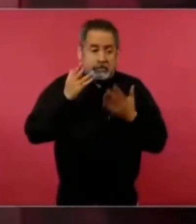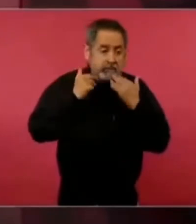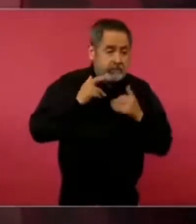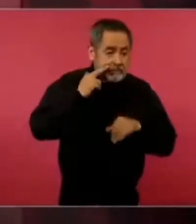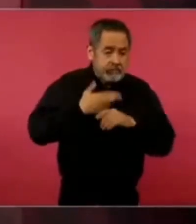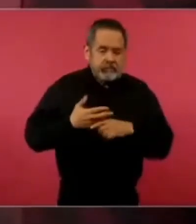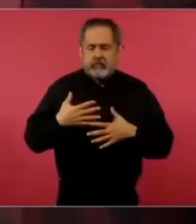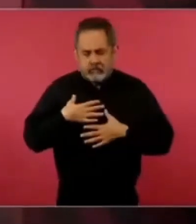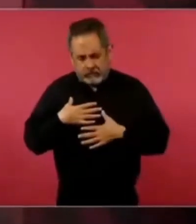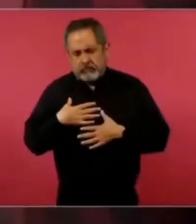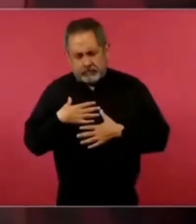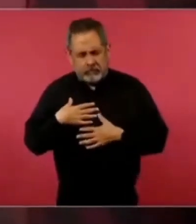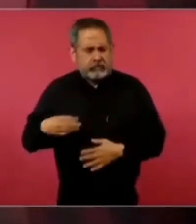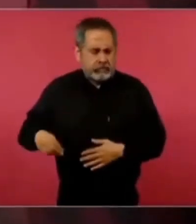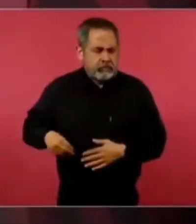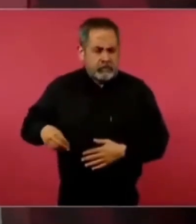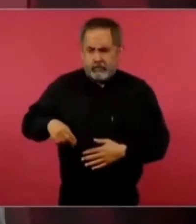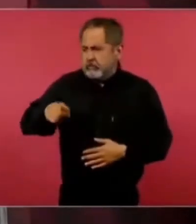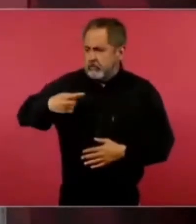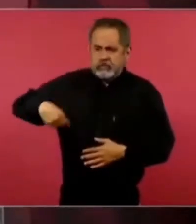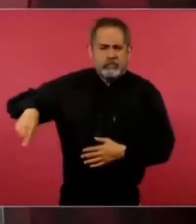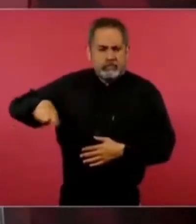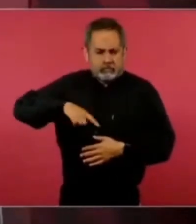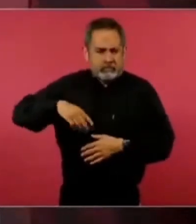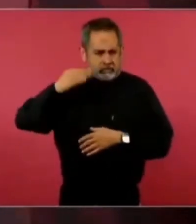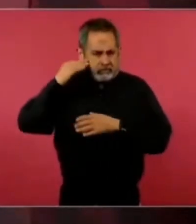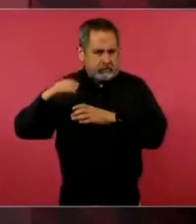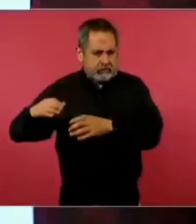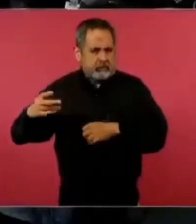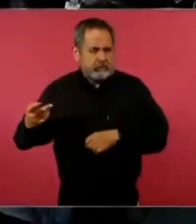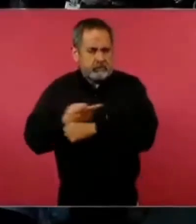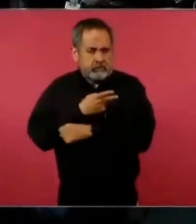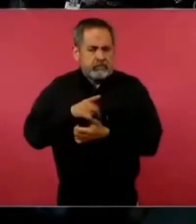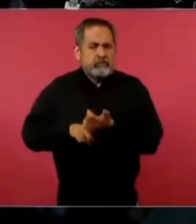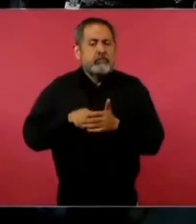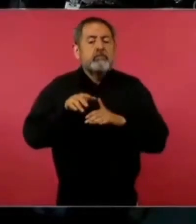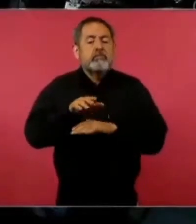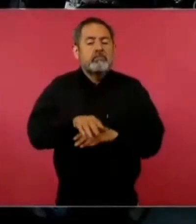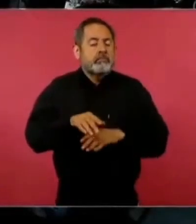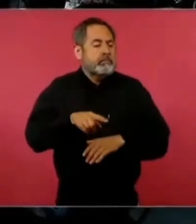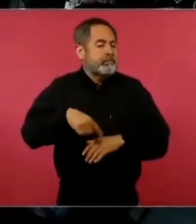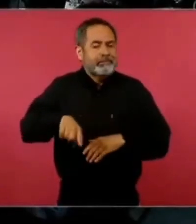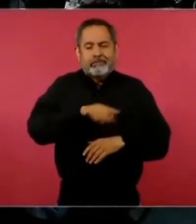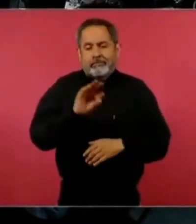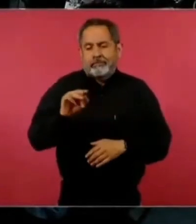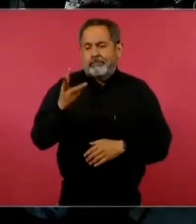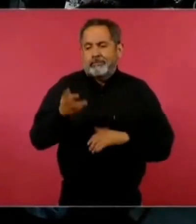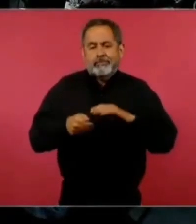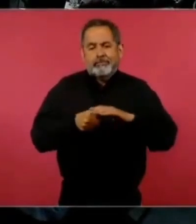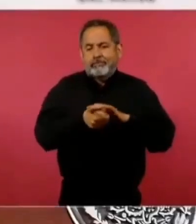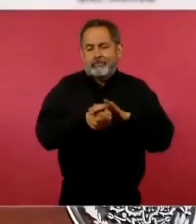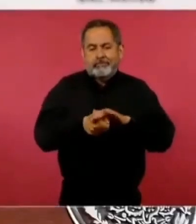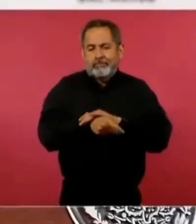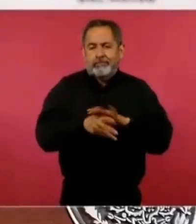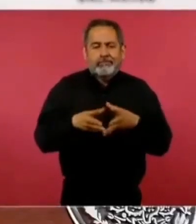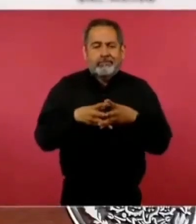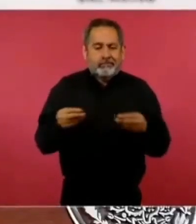responsabilidad sobre lo que estaba sucediendo en cuanto a